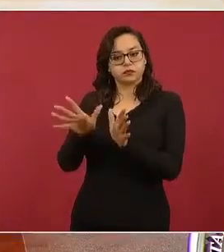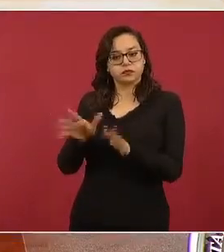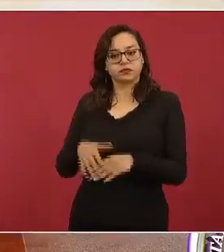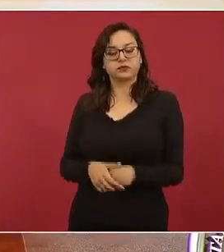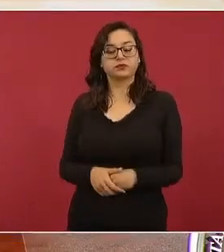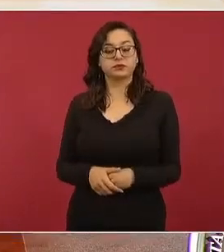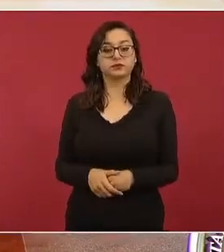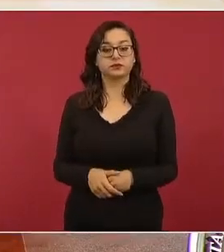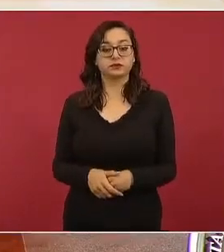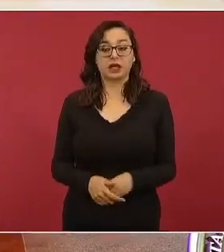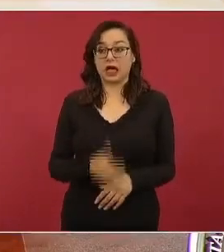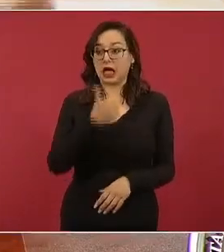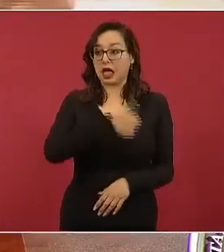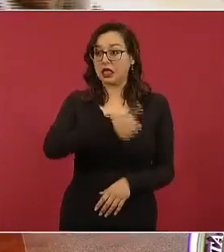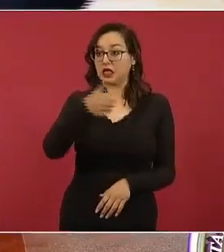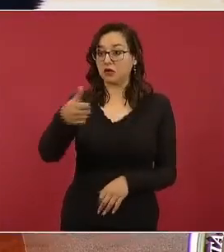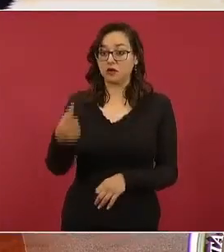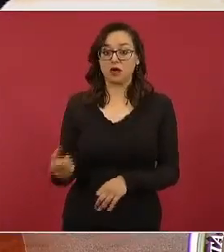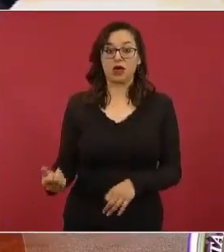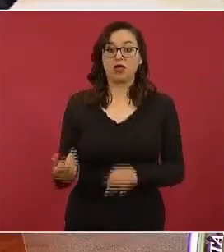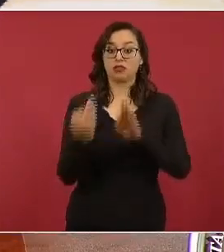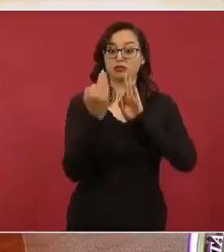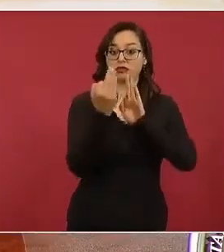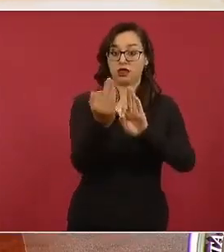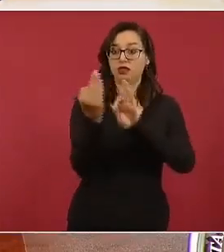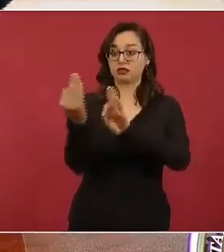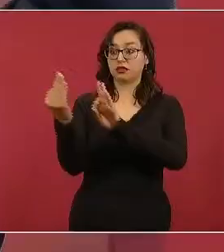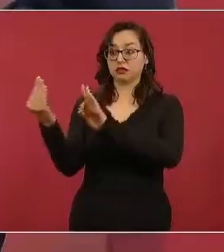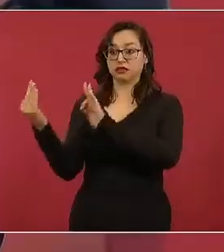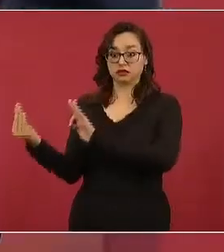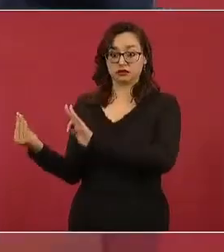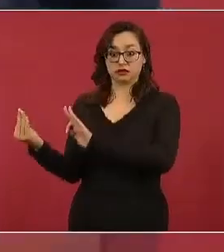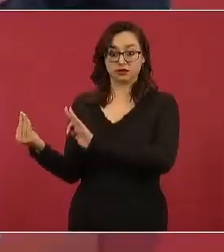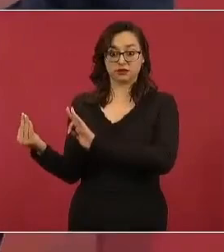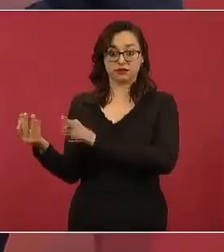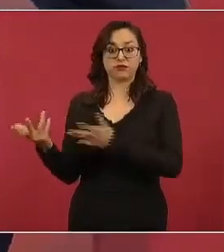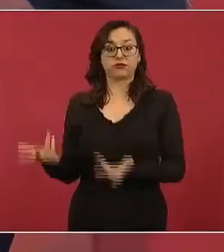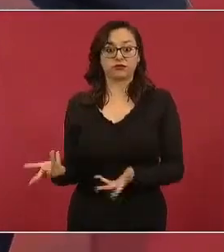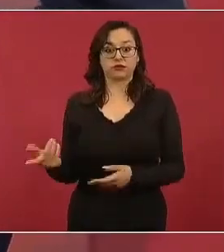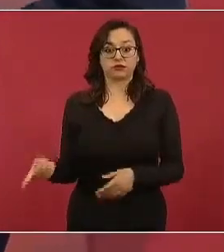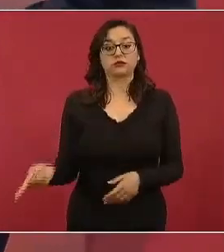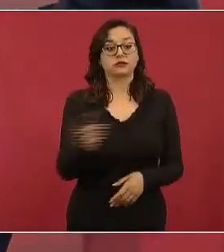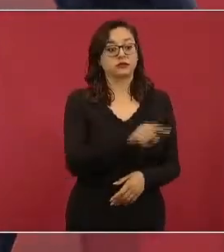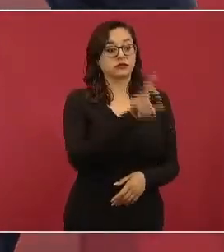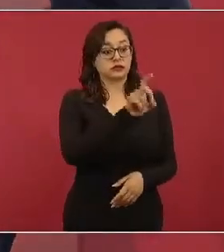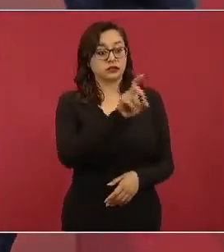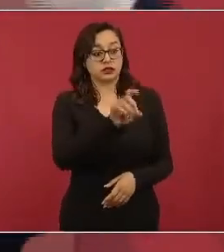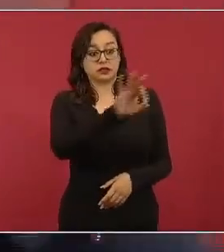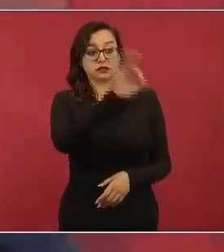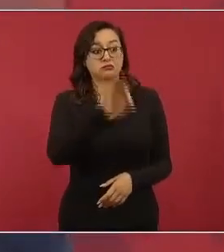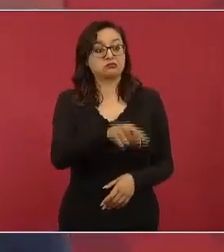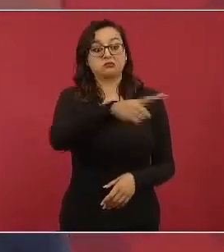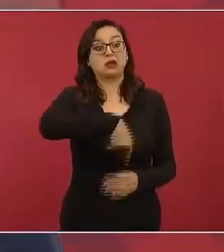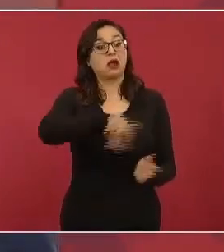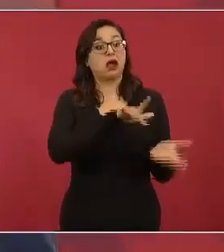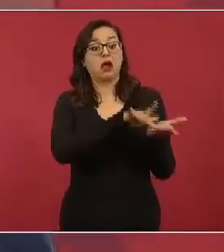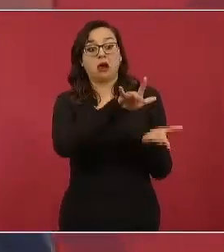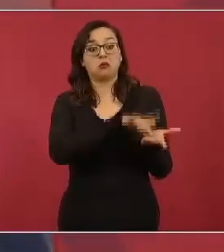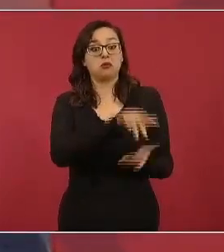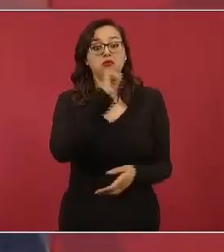de manera directa. No quiere decir que el 30% restante no reciba apoyo, también,